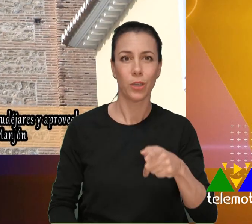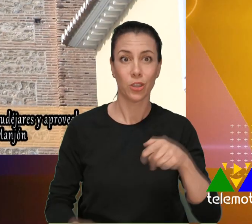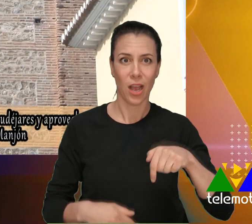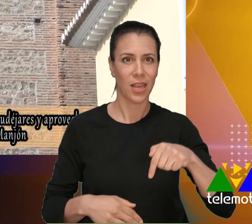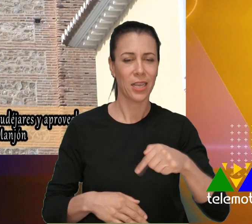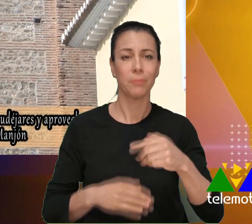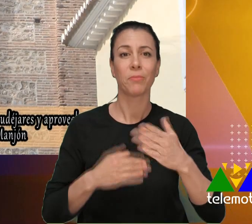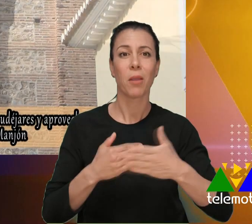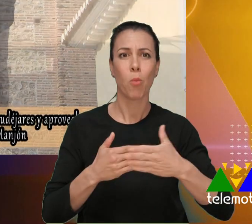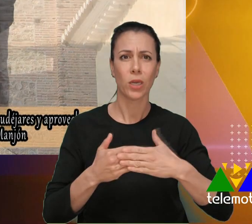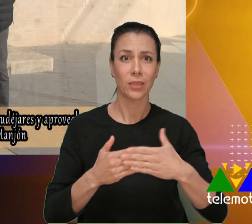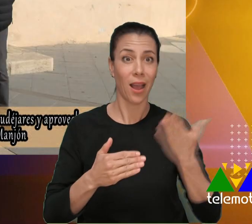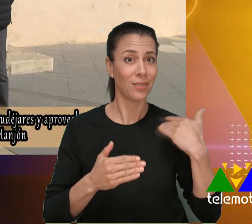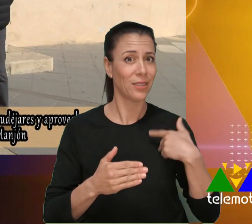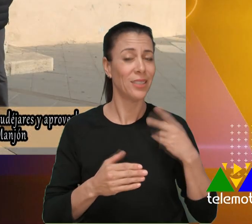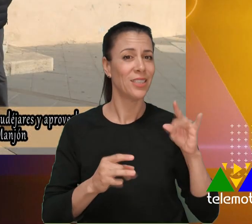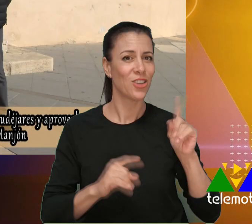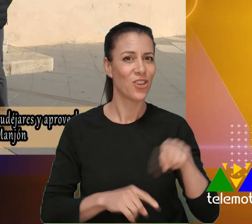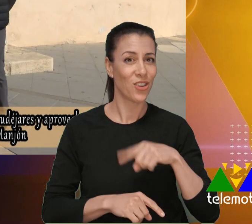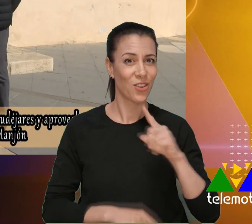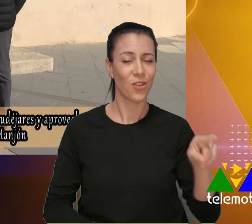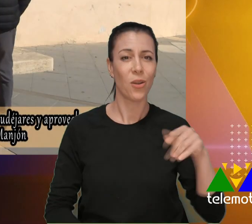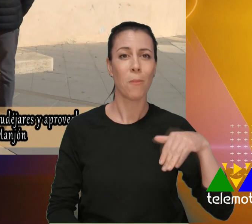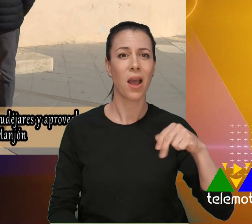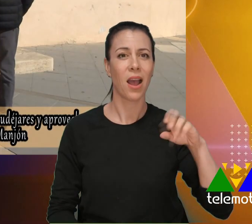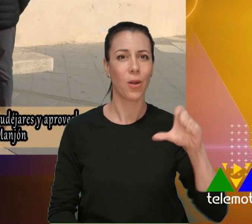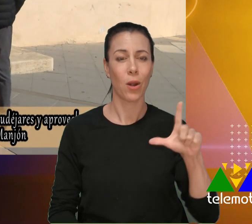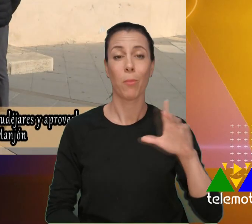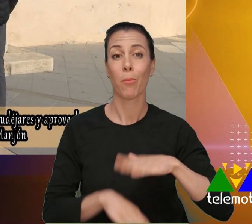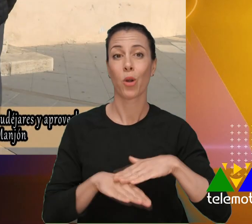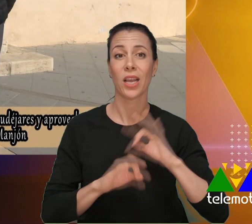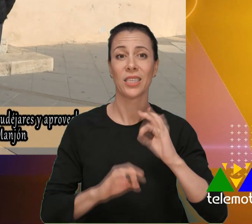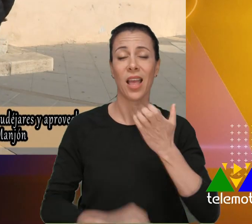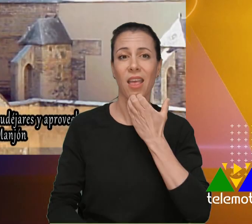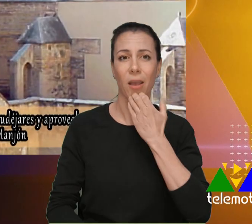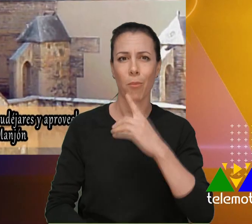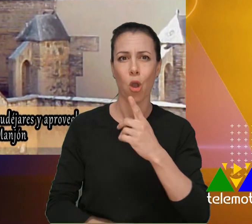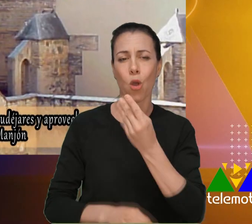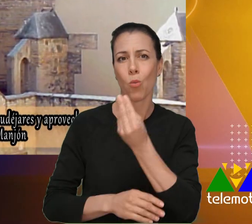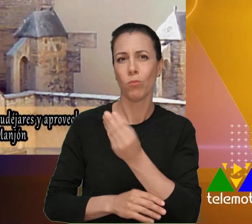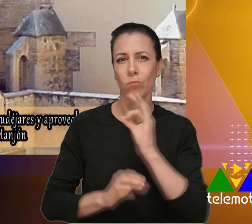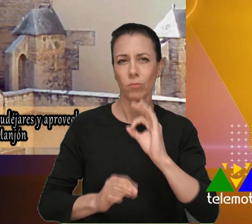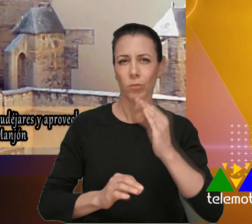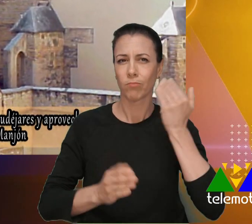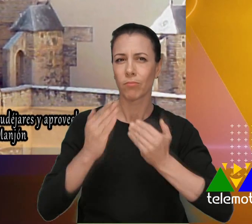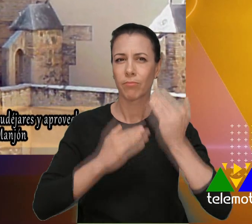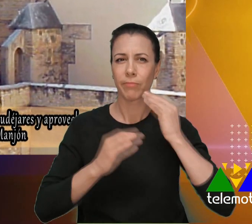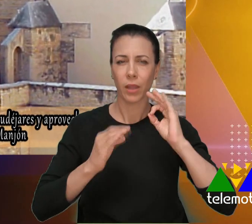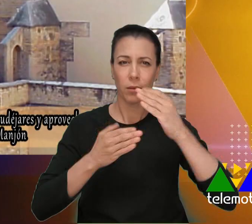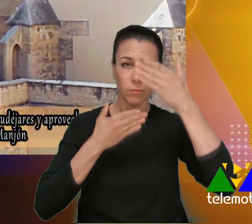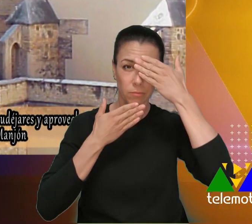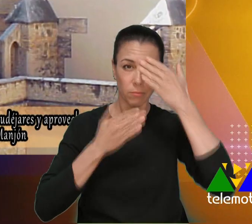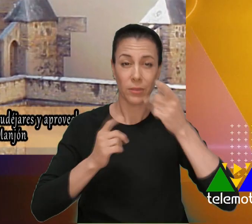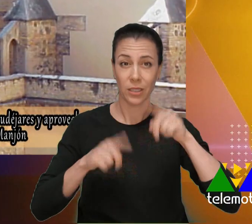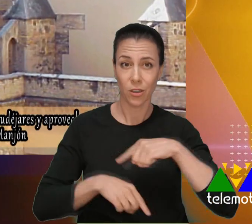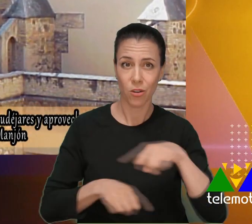puerta, don Manuel, que podría ser el ejemplo bueno, pues de una edificación mudéjar, sobre todo una puerta mudéjar. Yo creo que tiene